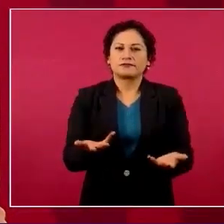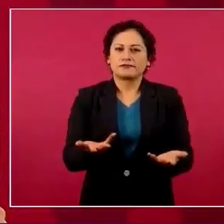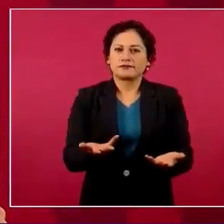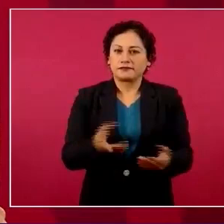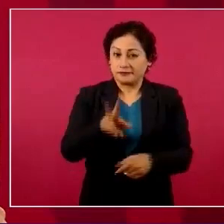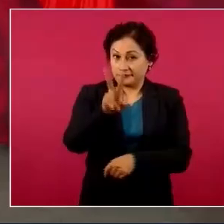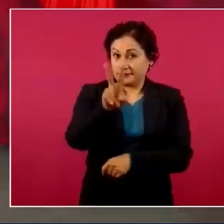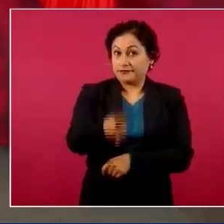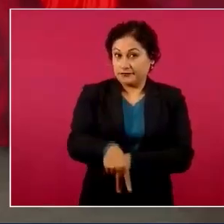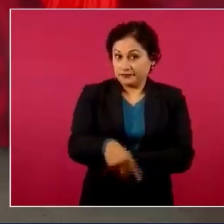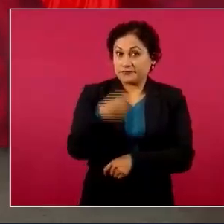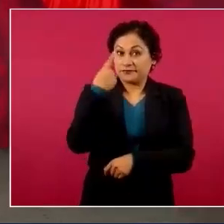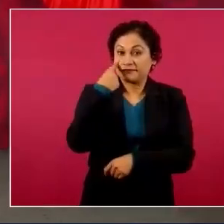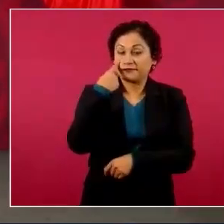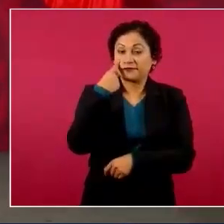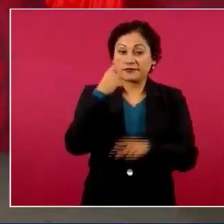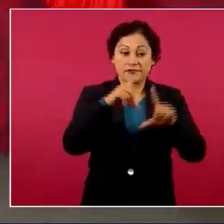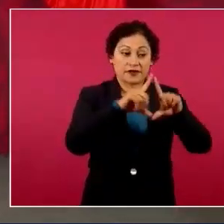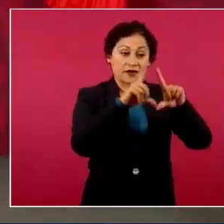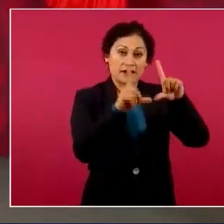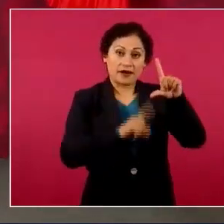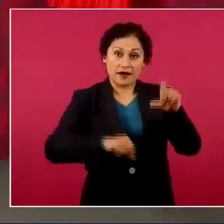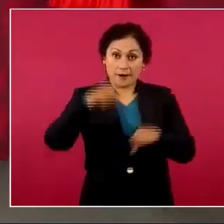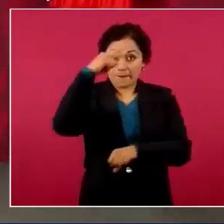importantes del movimiento de transformación,